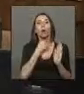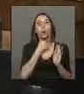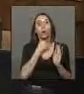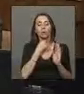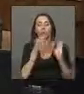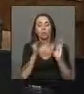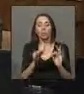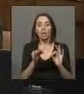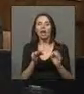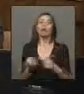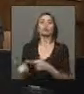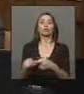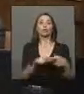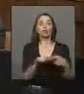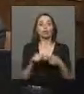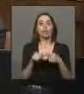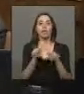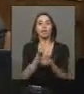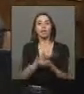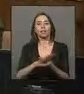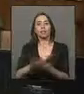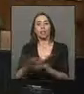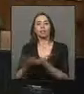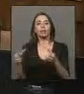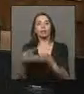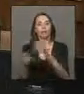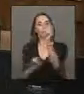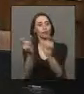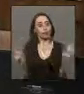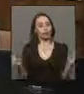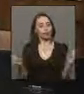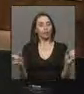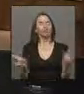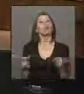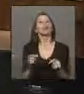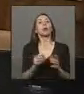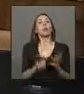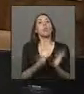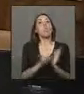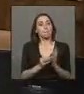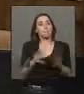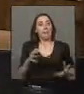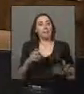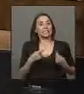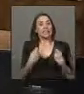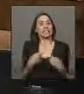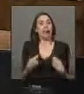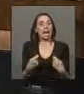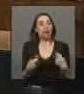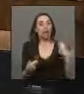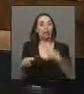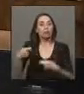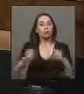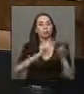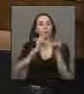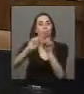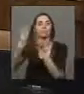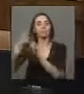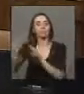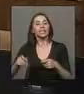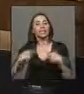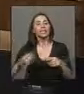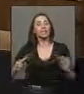y colectiva. Entre estos, quiero destacar la expansión del gasto en inversiones, especialmente aquellos